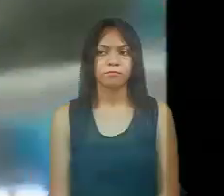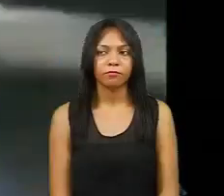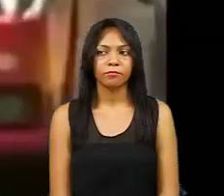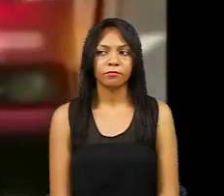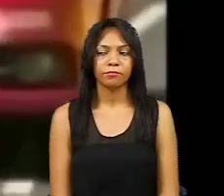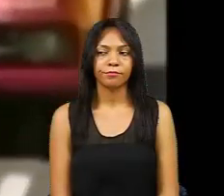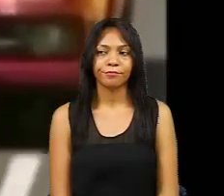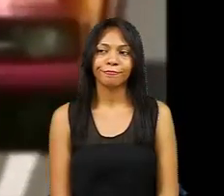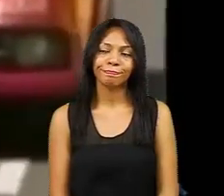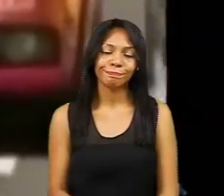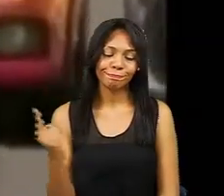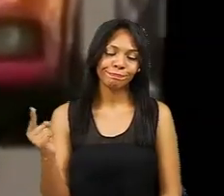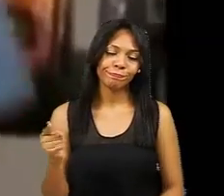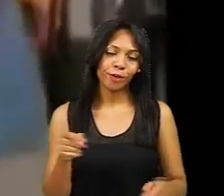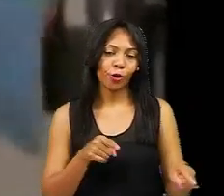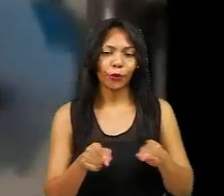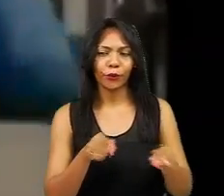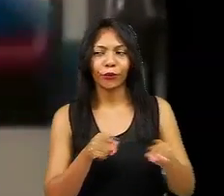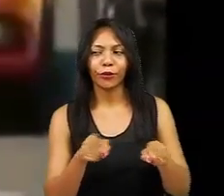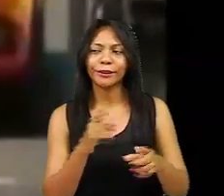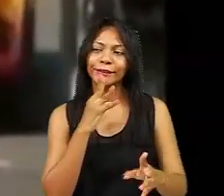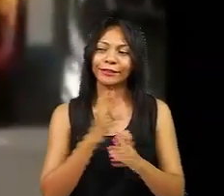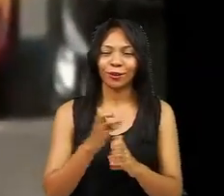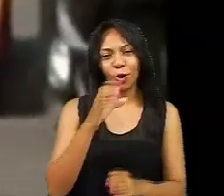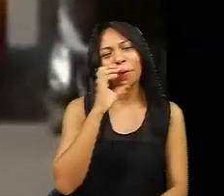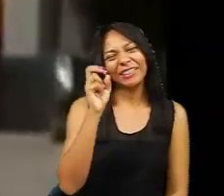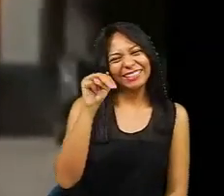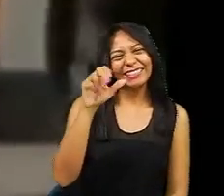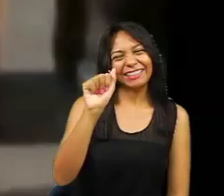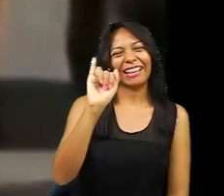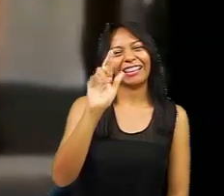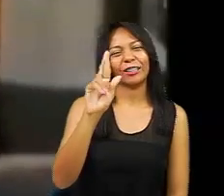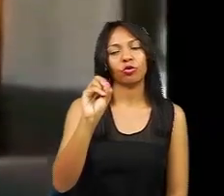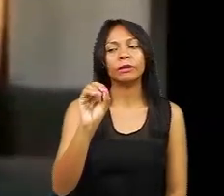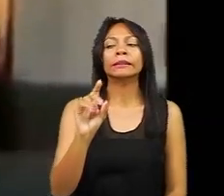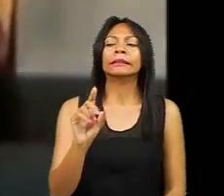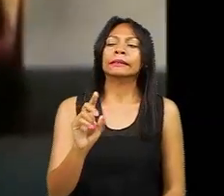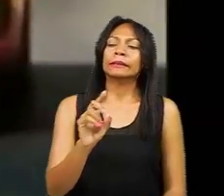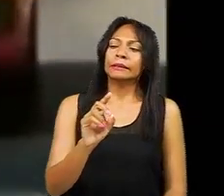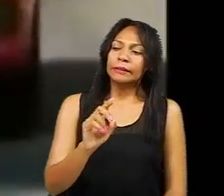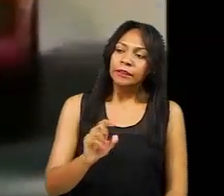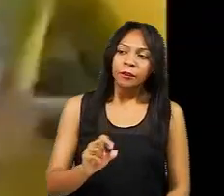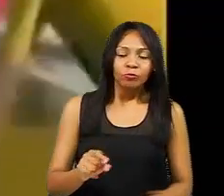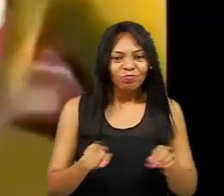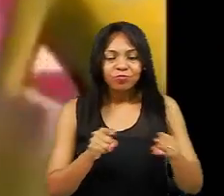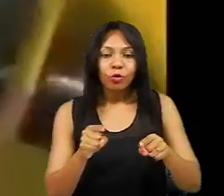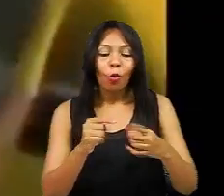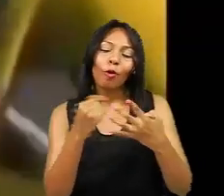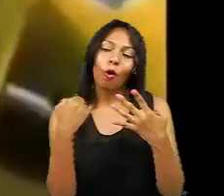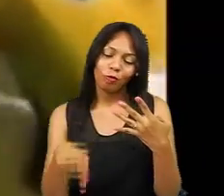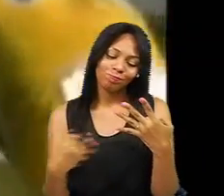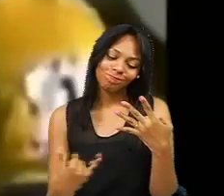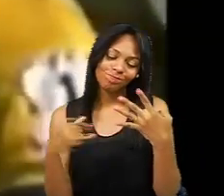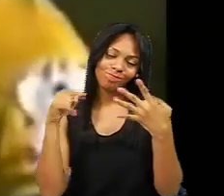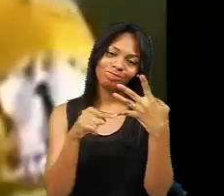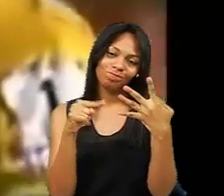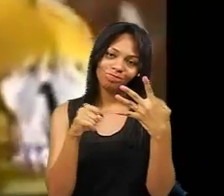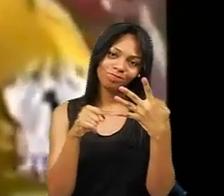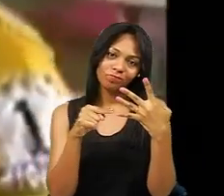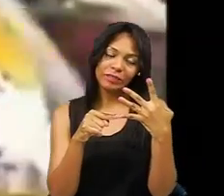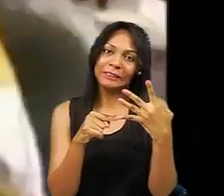Nairo Quintana. Los expertos dicen que a partir de mañana hasta el próximo sábado, de este sábado anoche, es lo fuerte, lo duro, lo